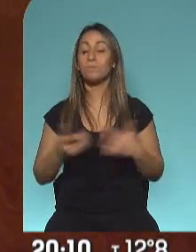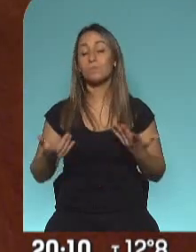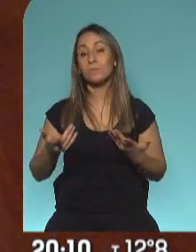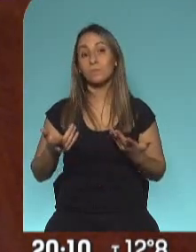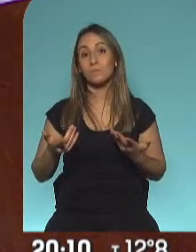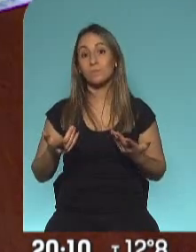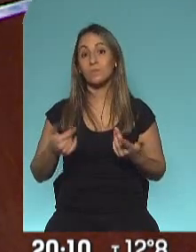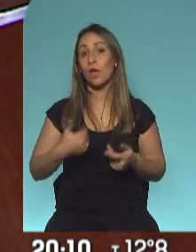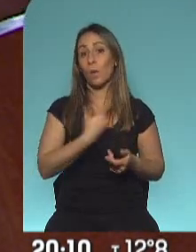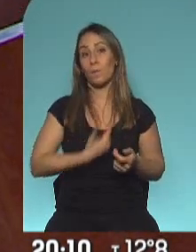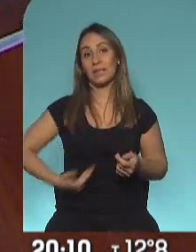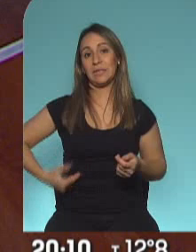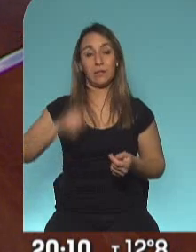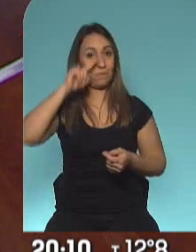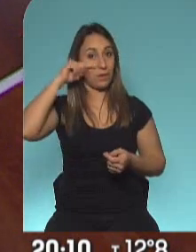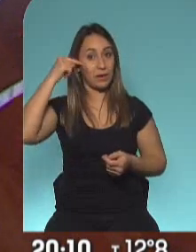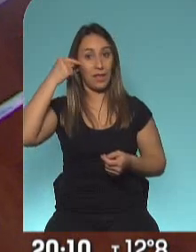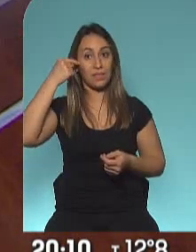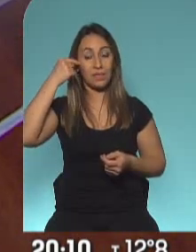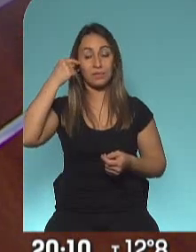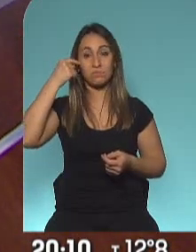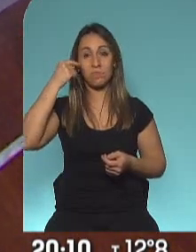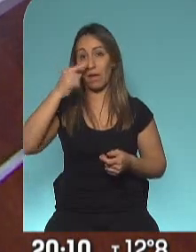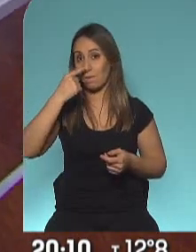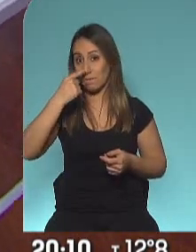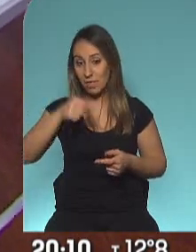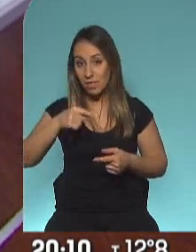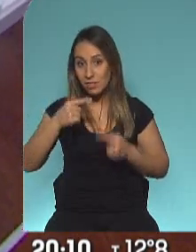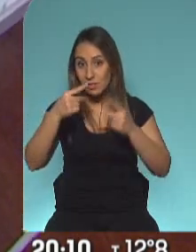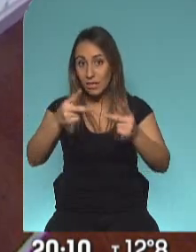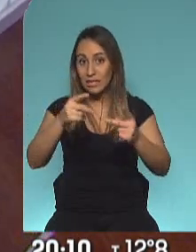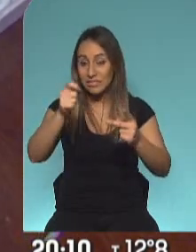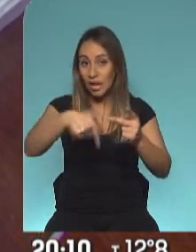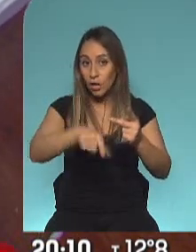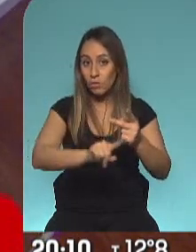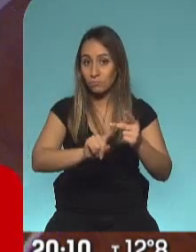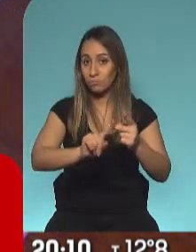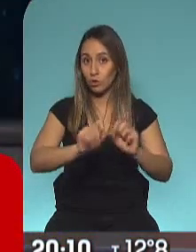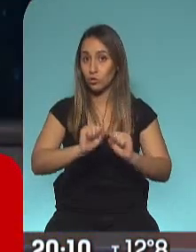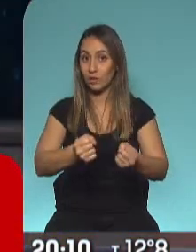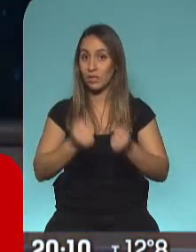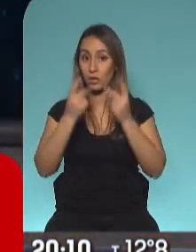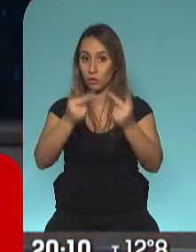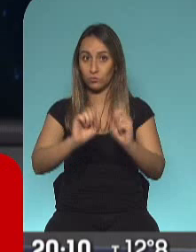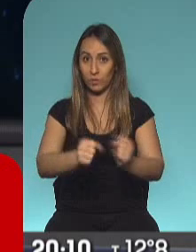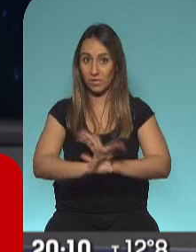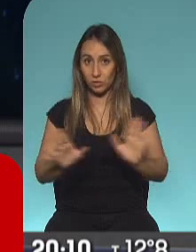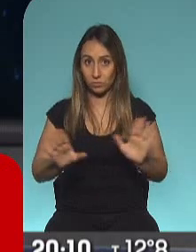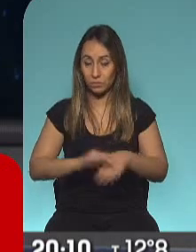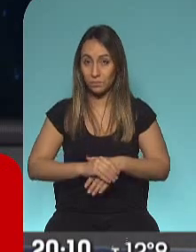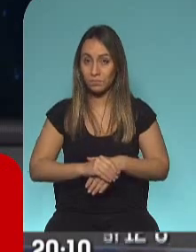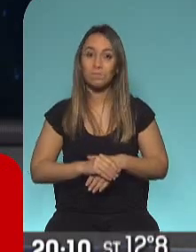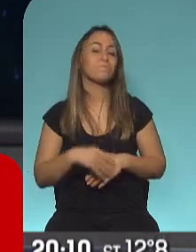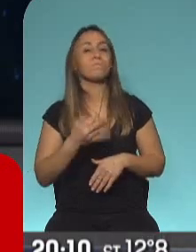Finalmente, el presidente Alberto Fernández, Lucía, no viajará rumbo a Chaco, como estaba previsto. Así es. Bueno, en realidad